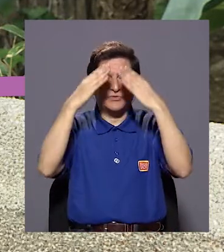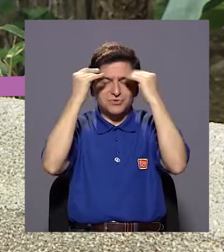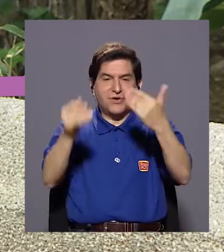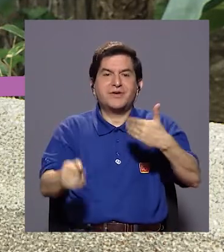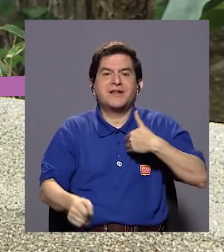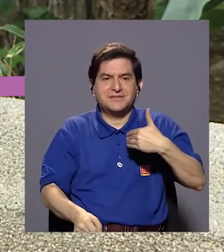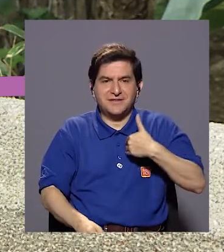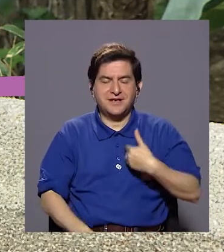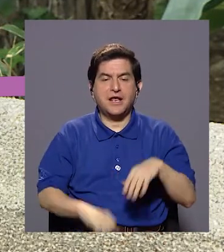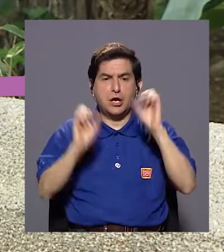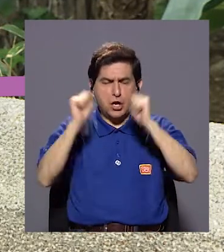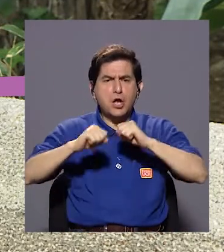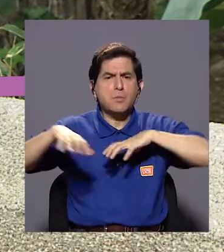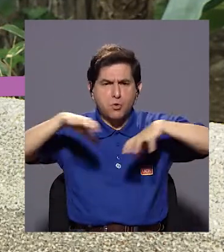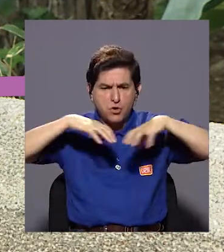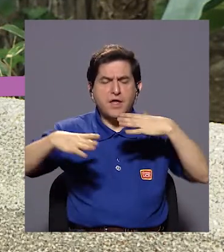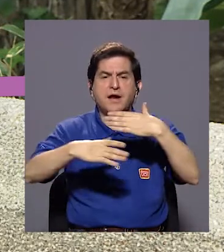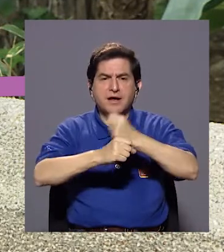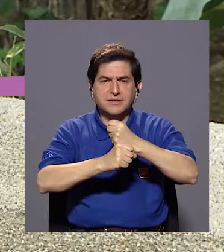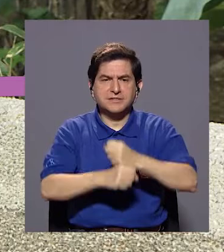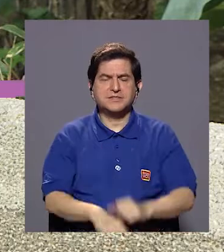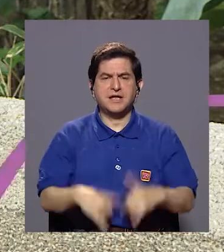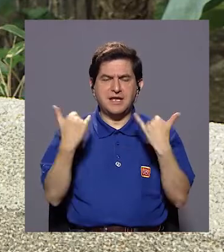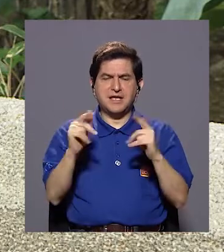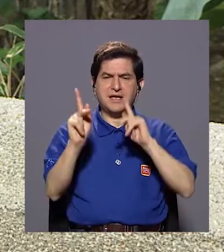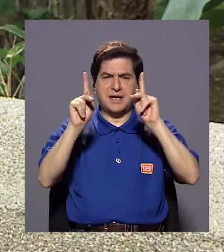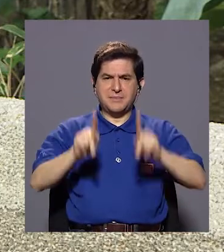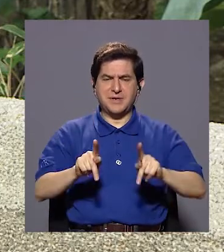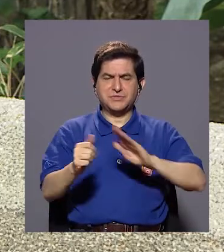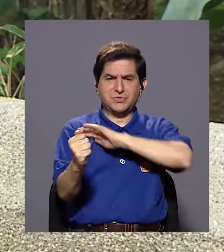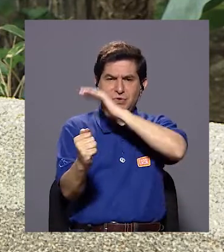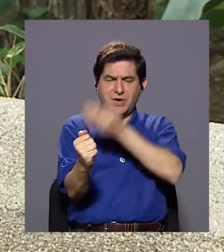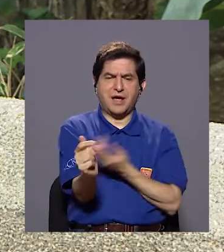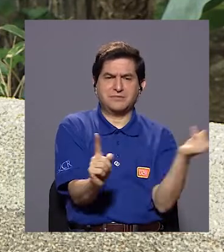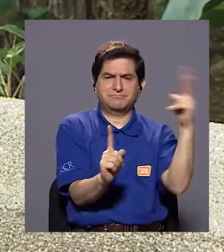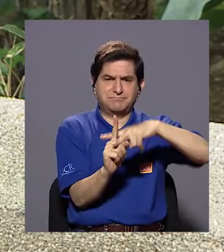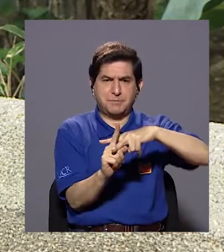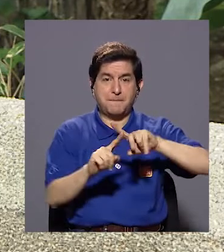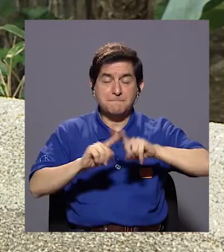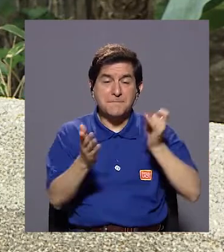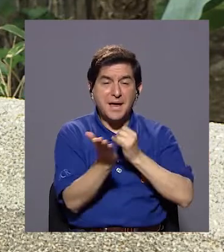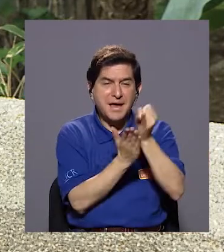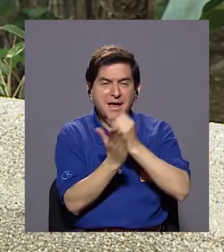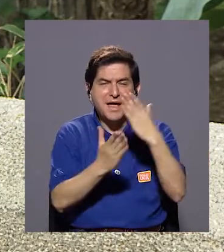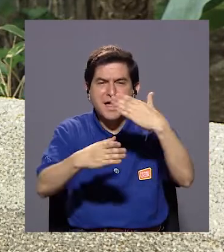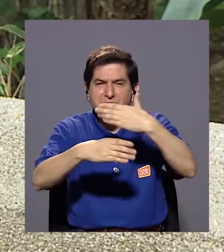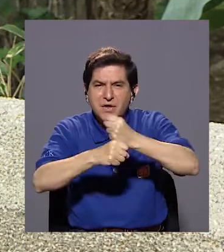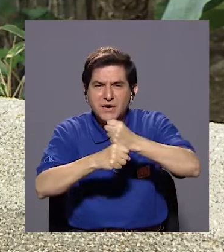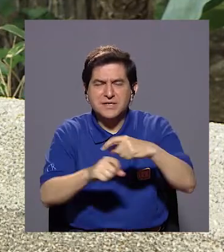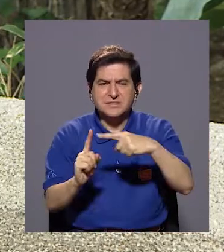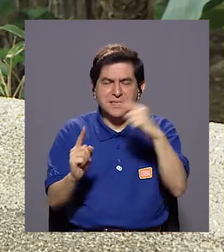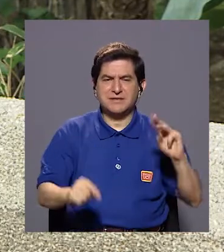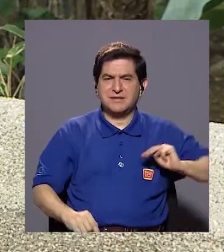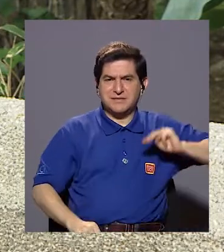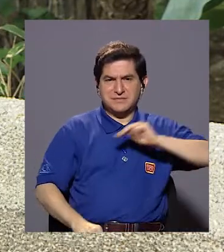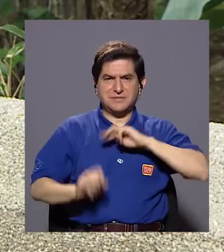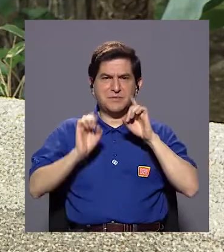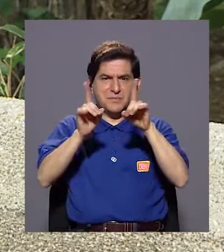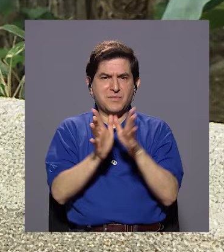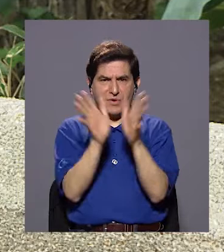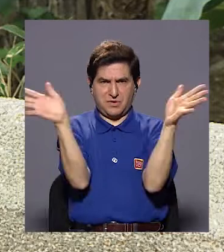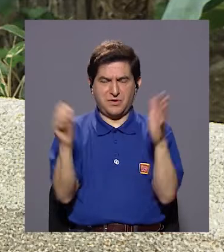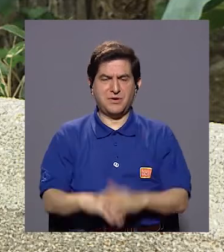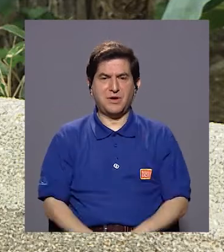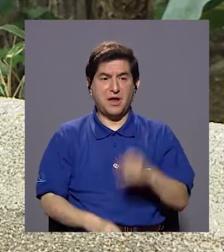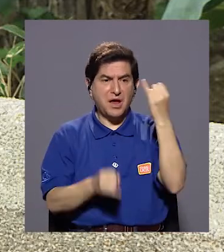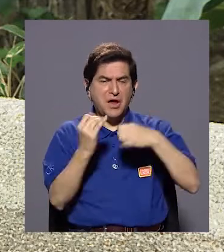puede actuar. Y se puede actuar y se ha empoderado, ¿verdad? Pero más bien, investigaciones que se han hecho desde el Ministerio de Educación en